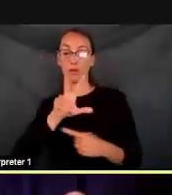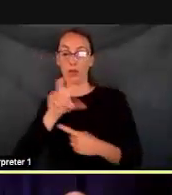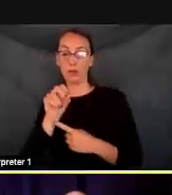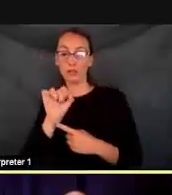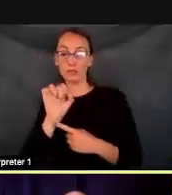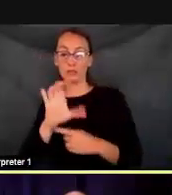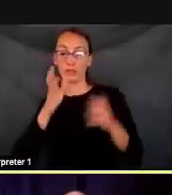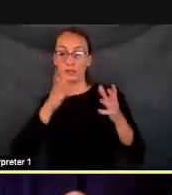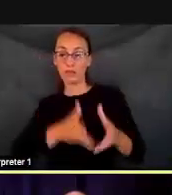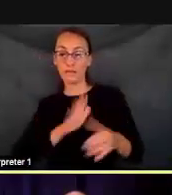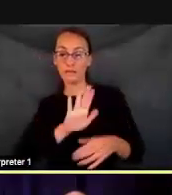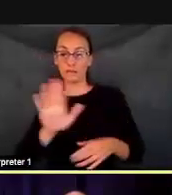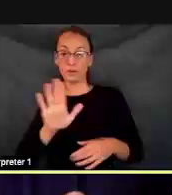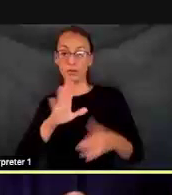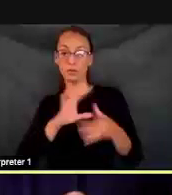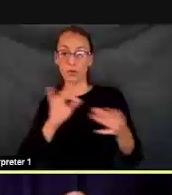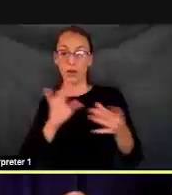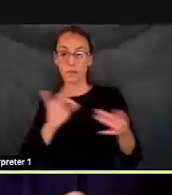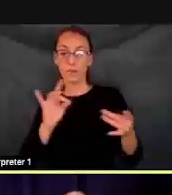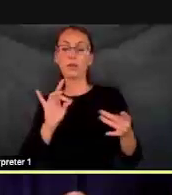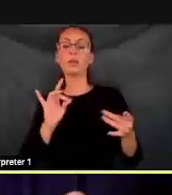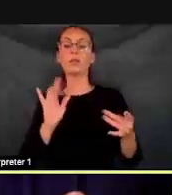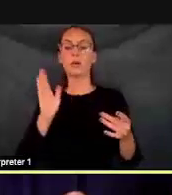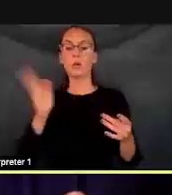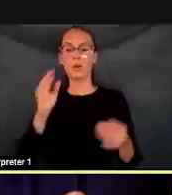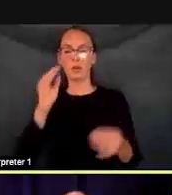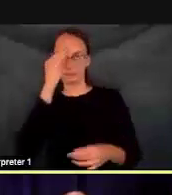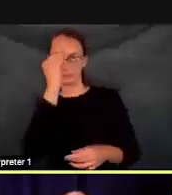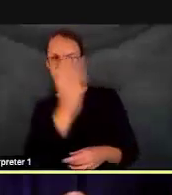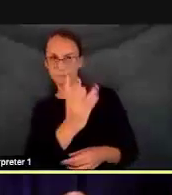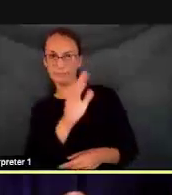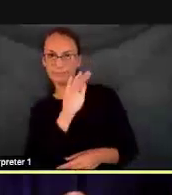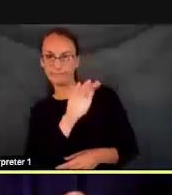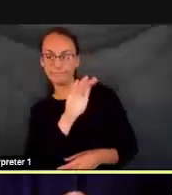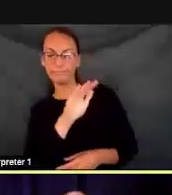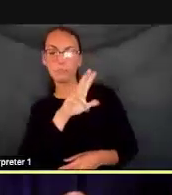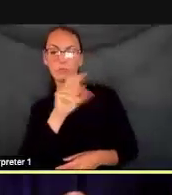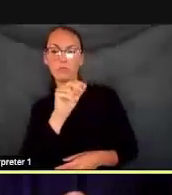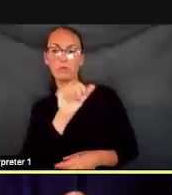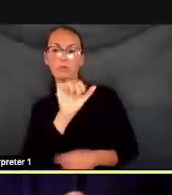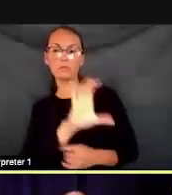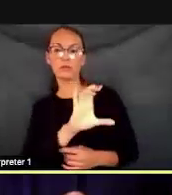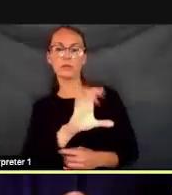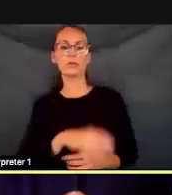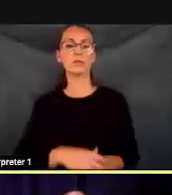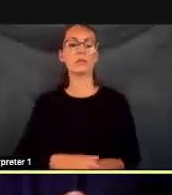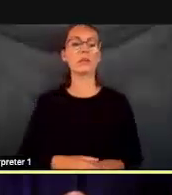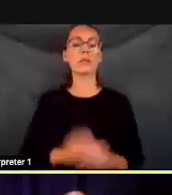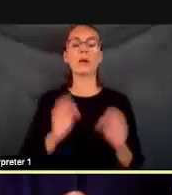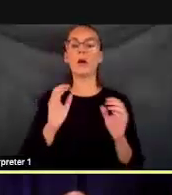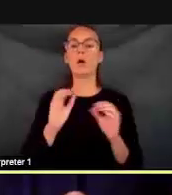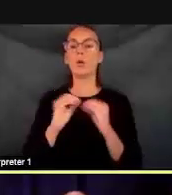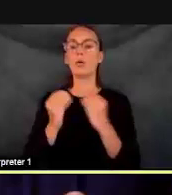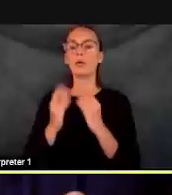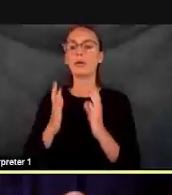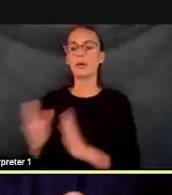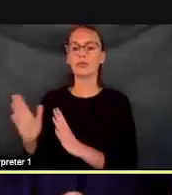30 segundos. Los representantes de la agencia no responderán a preguntas ni a comentarios durante la